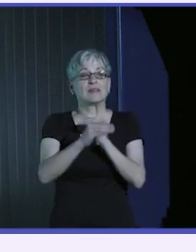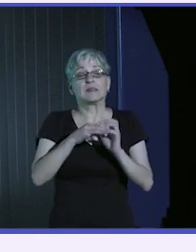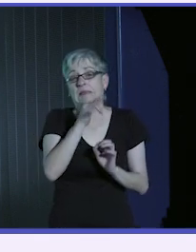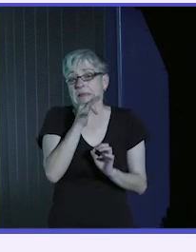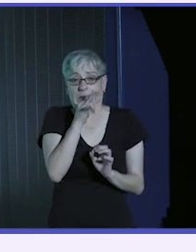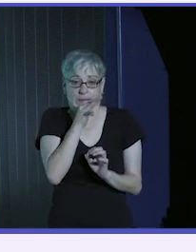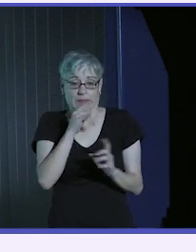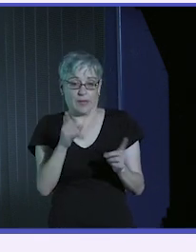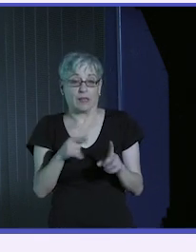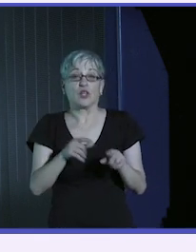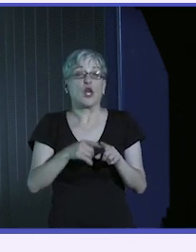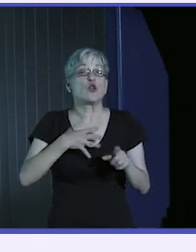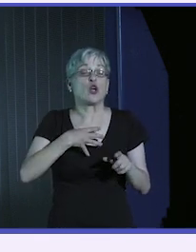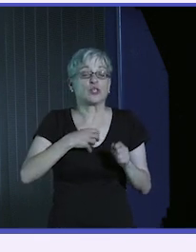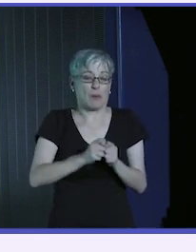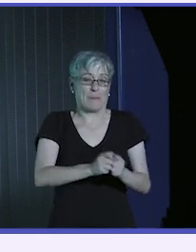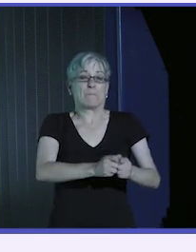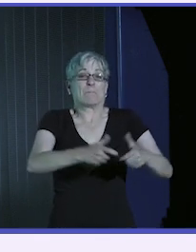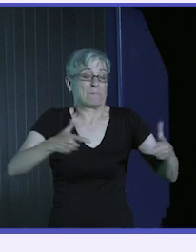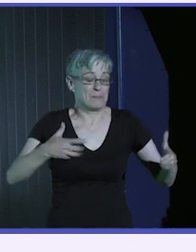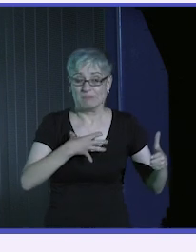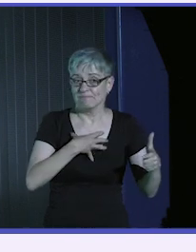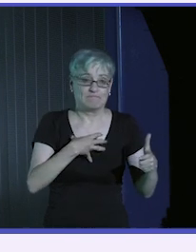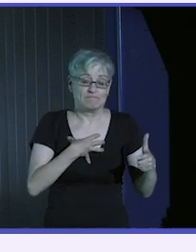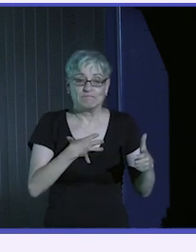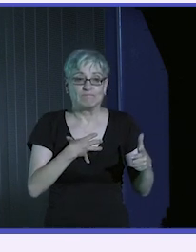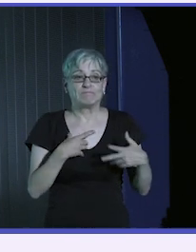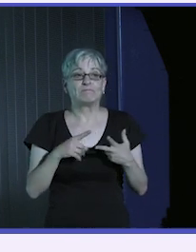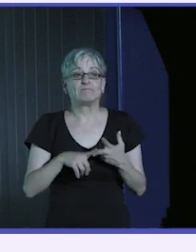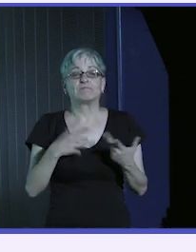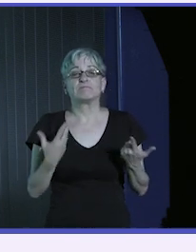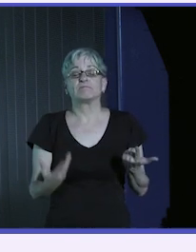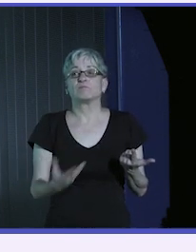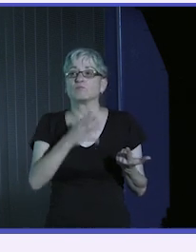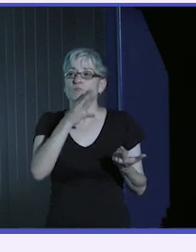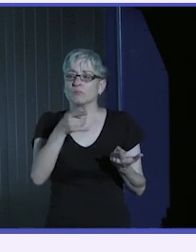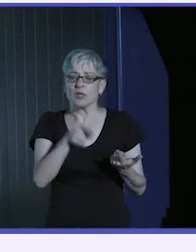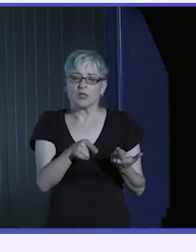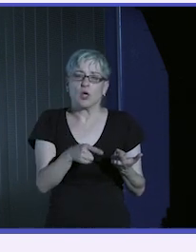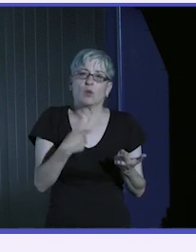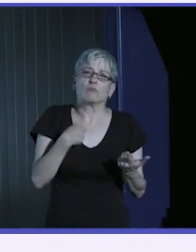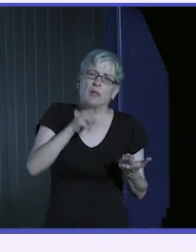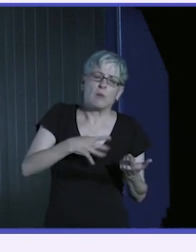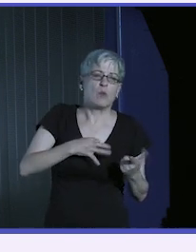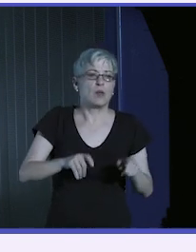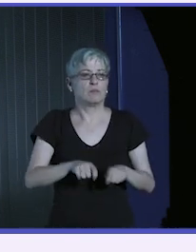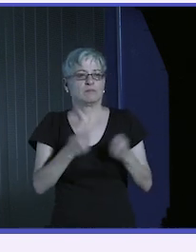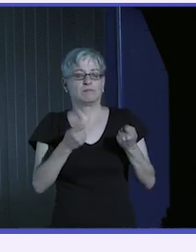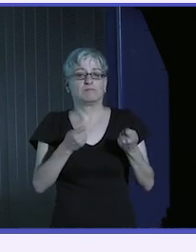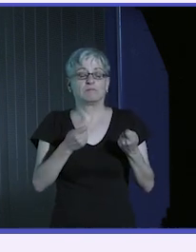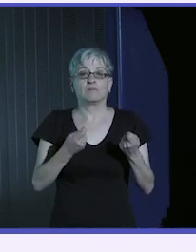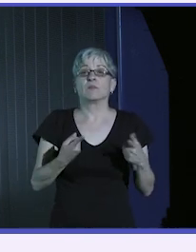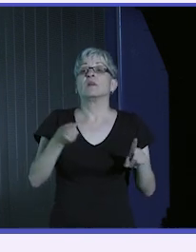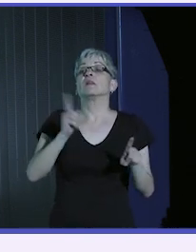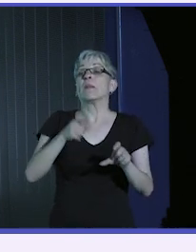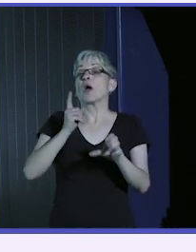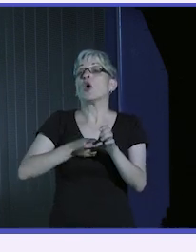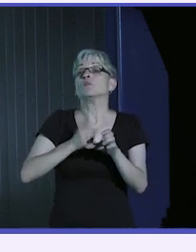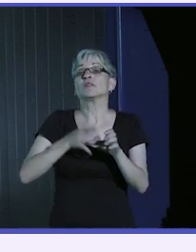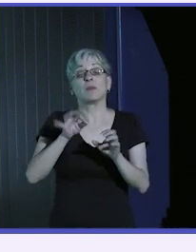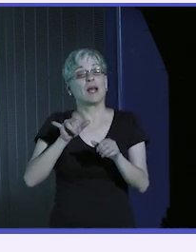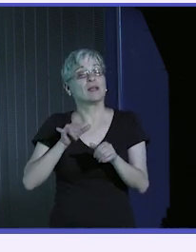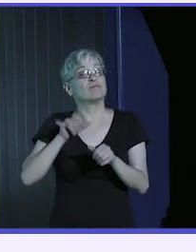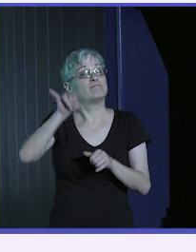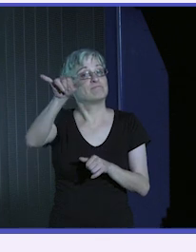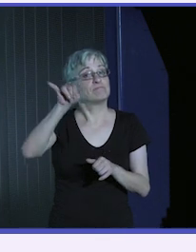ser escalable. Ocurre algo similar y ahí promete también Quantum ser un disruptor. Biocombustibles para el transporte aéreo, de nuevo